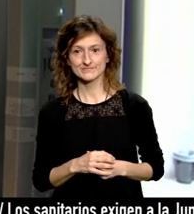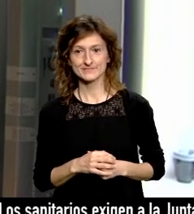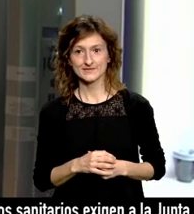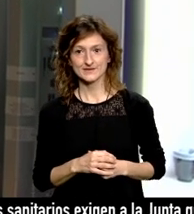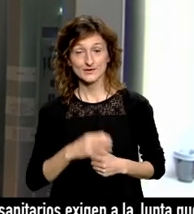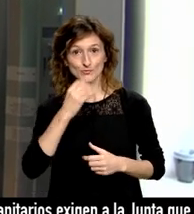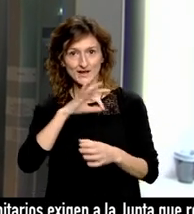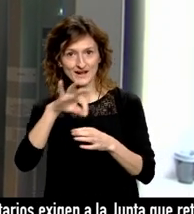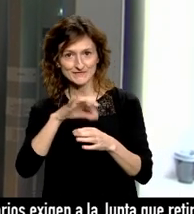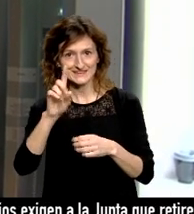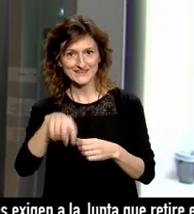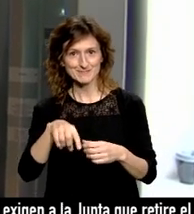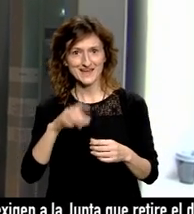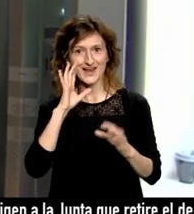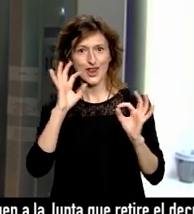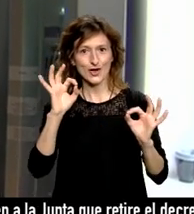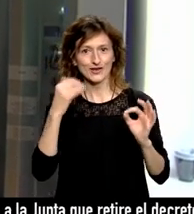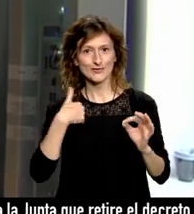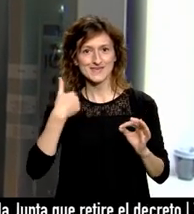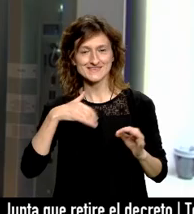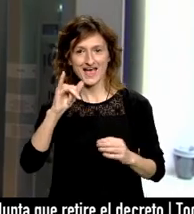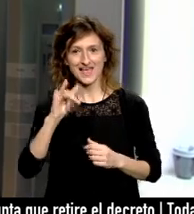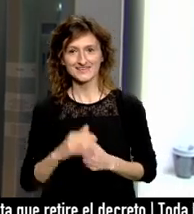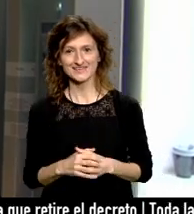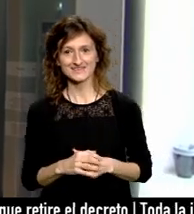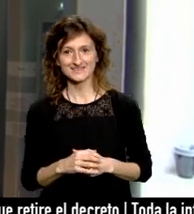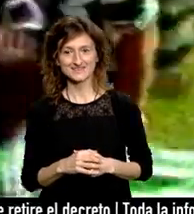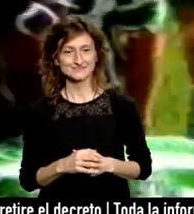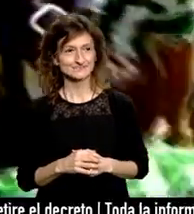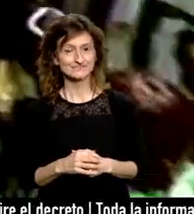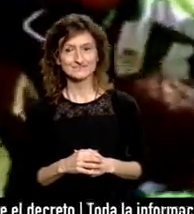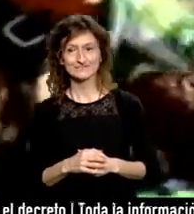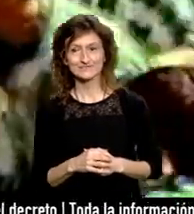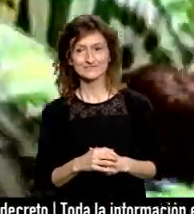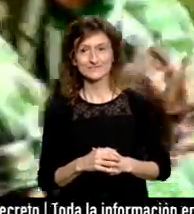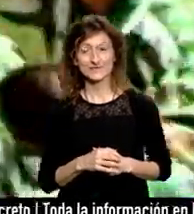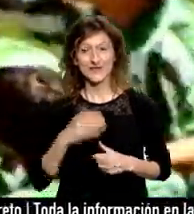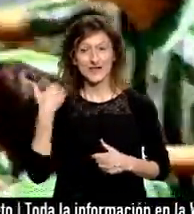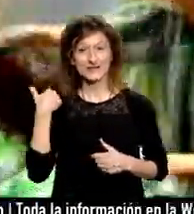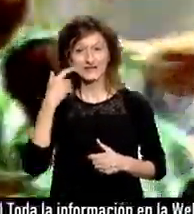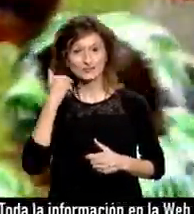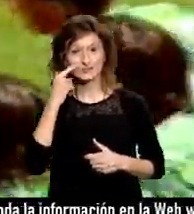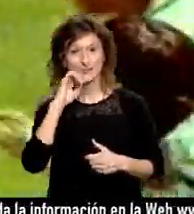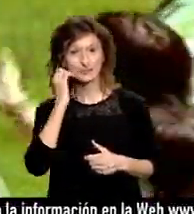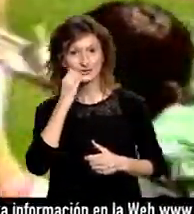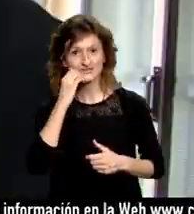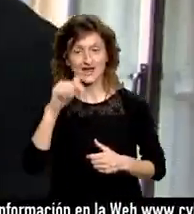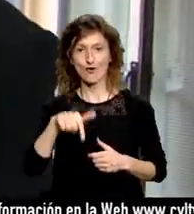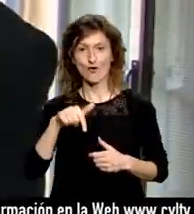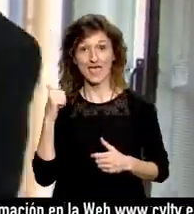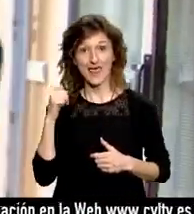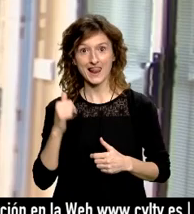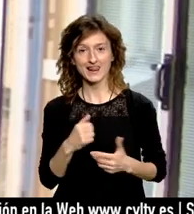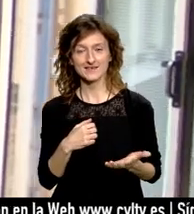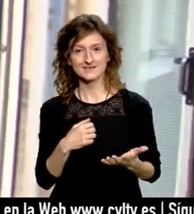café? Buen café también, por supuesto, eso ya lo tenemos, ¿eh? Eso no hay que pedirlo. Acostumbrado a las protestas o a la tensión, hoy